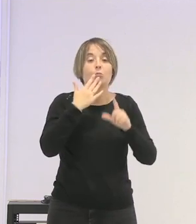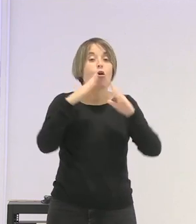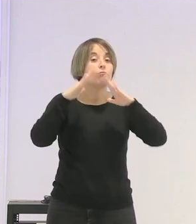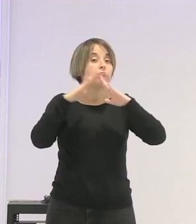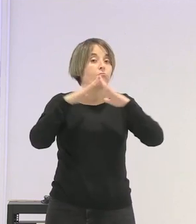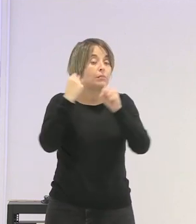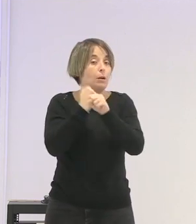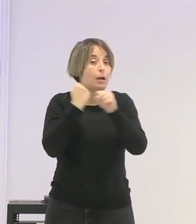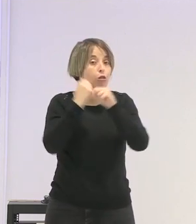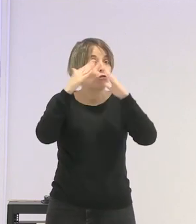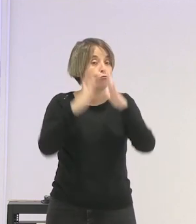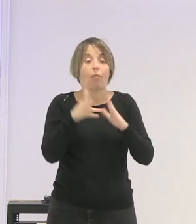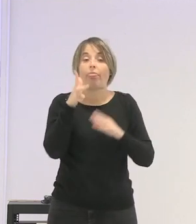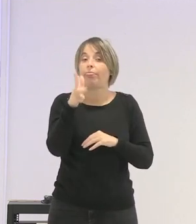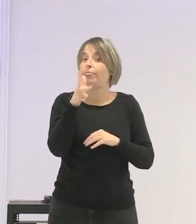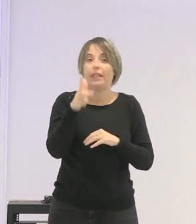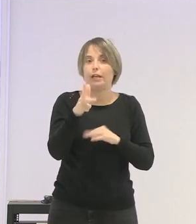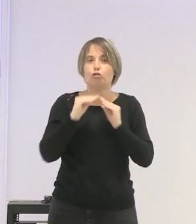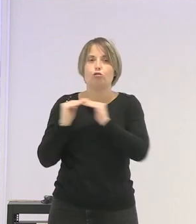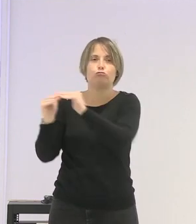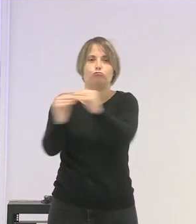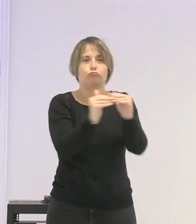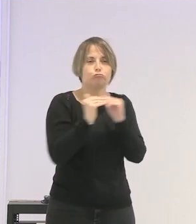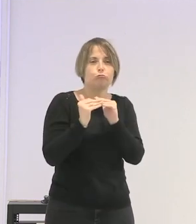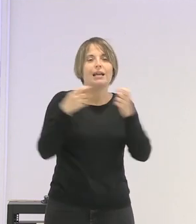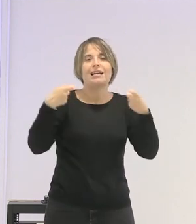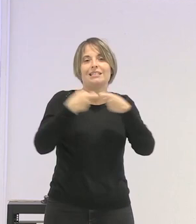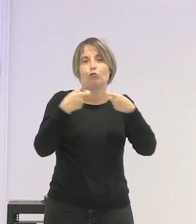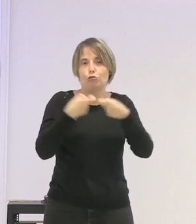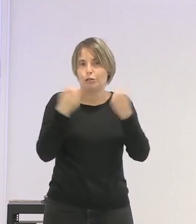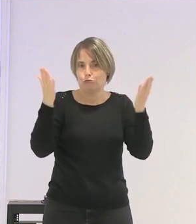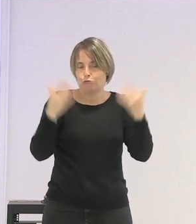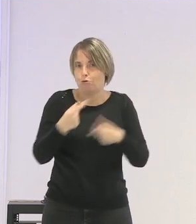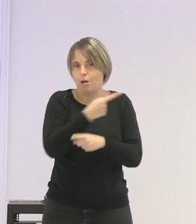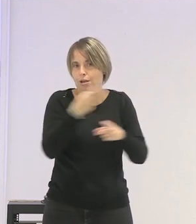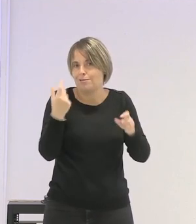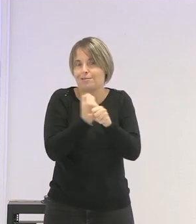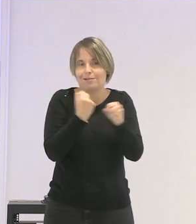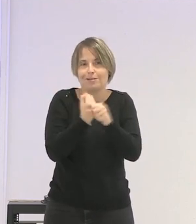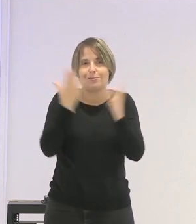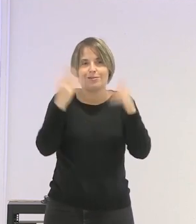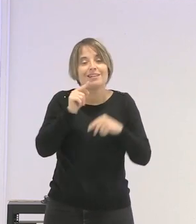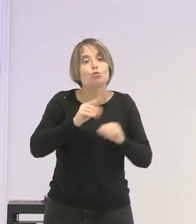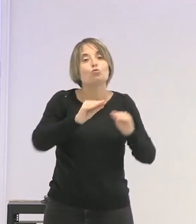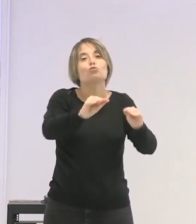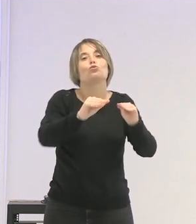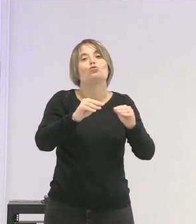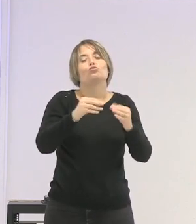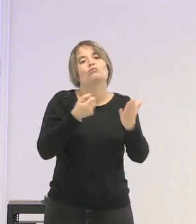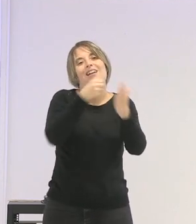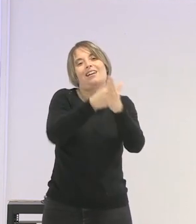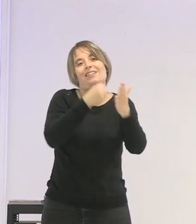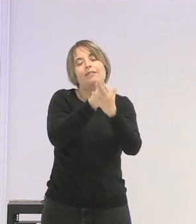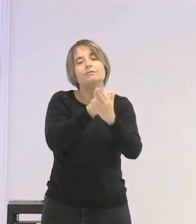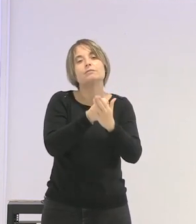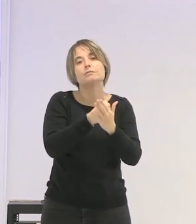no tienen todos los derechos equiparados en el régimen de la seguridad social a cualquier trabajador, que esa es una de sus principales reivindicaciones,